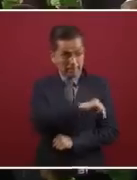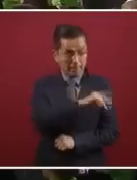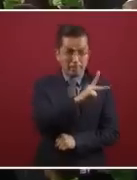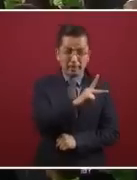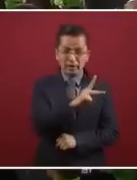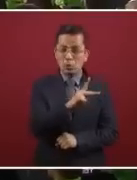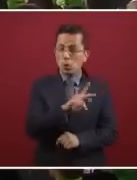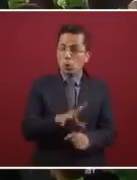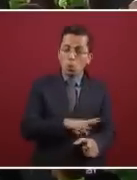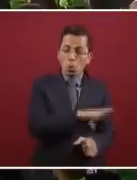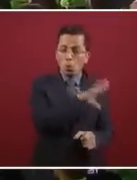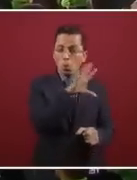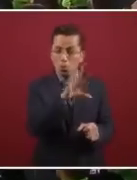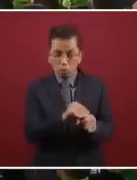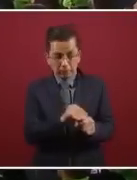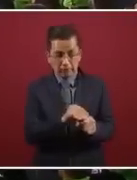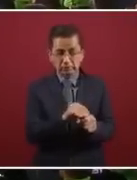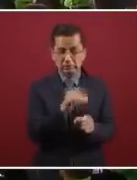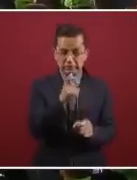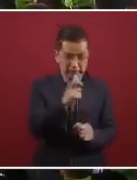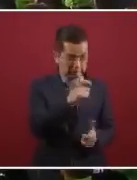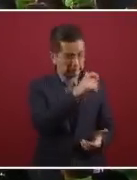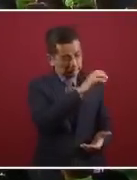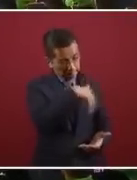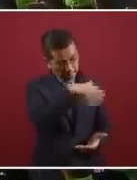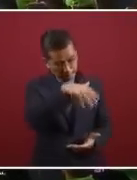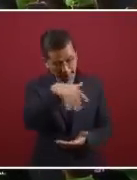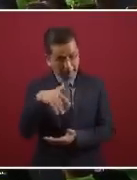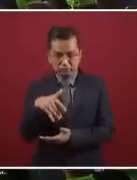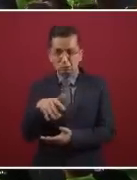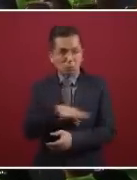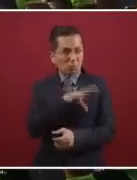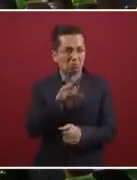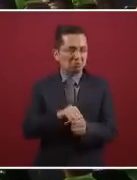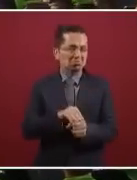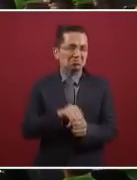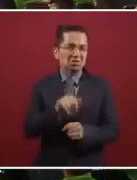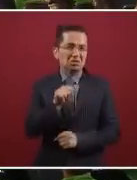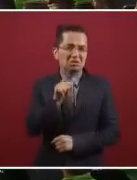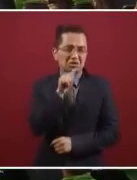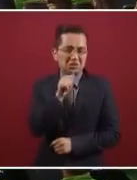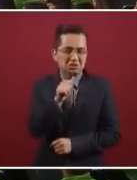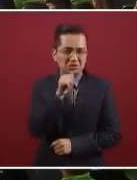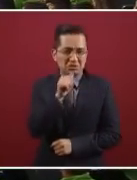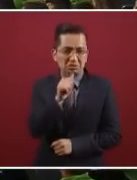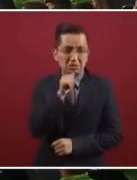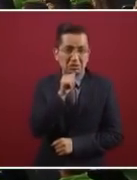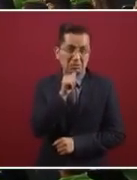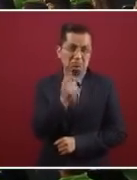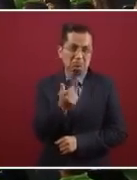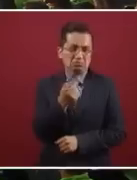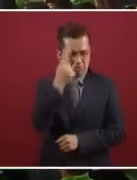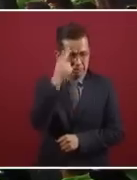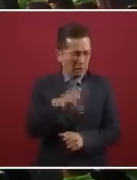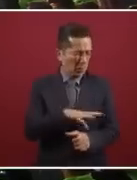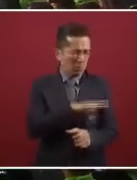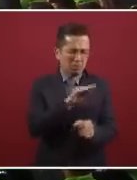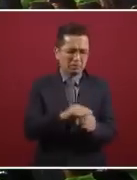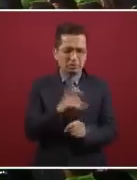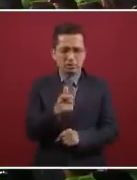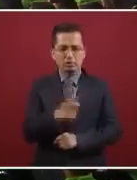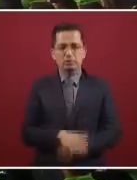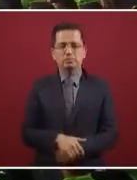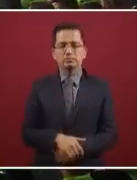públicos de hacer los trámites para transferir todos los recursos,